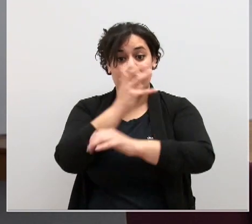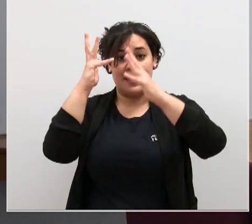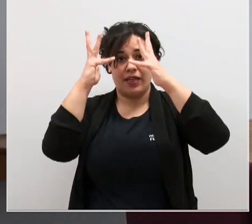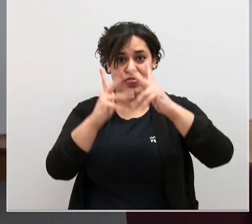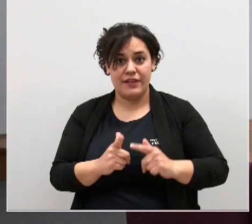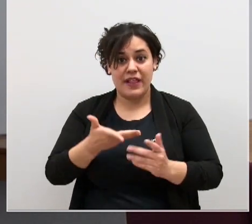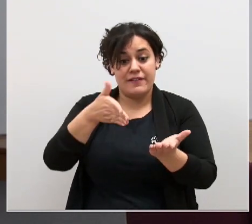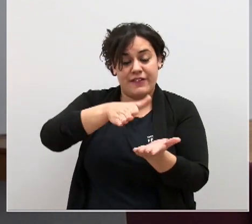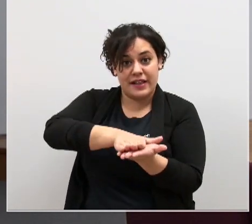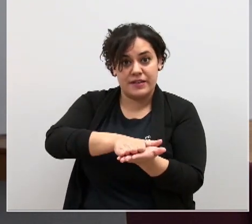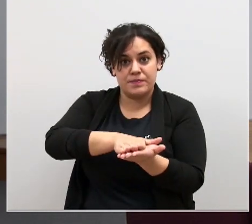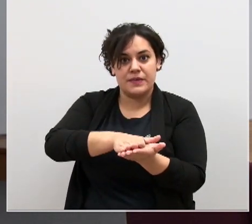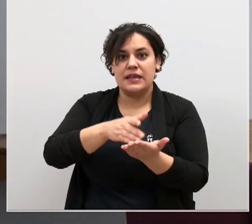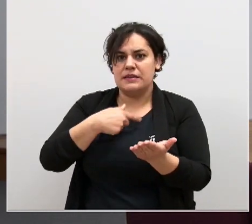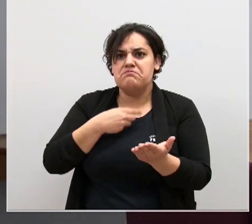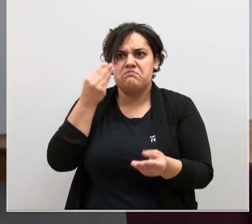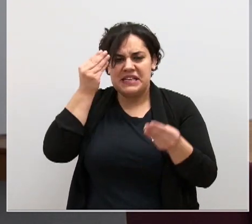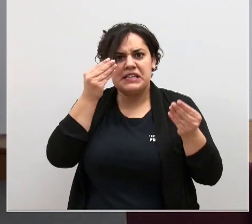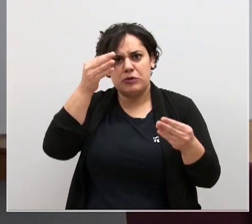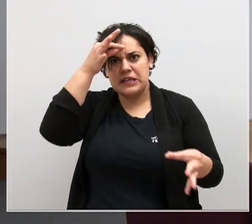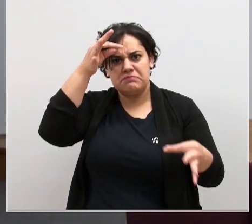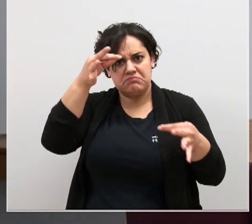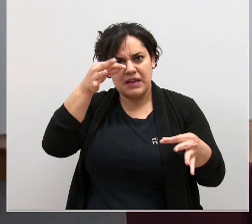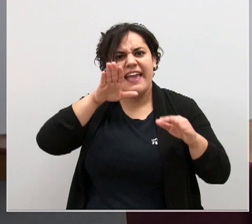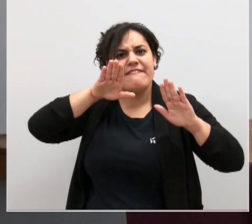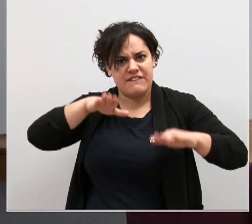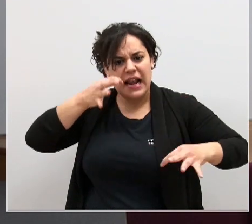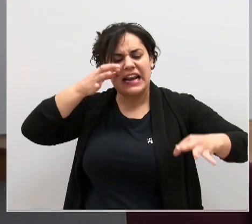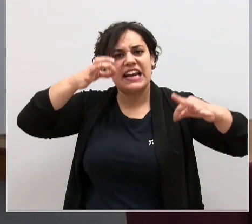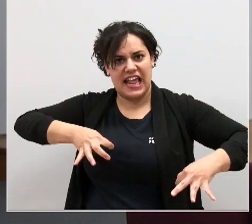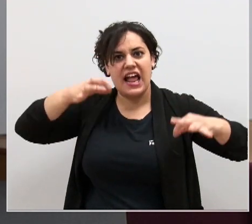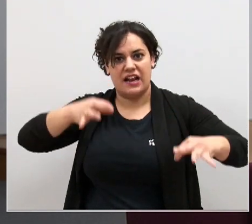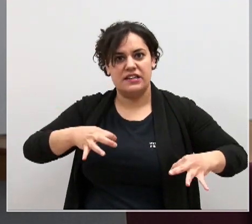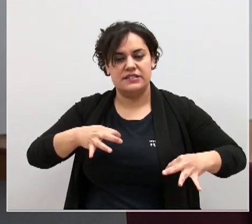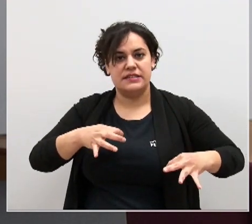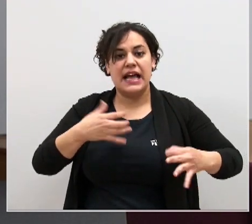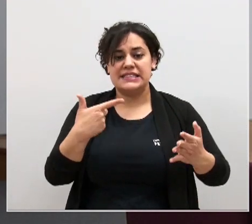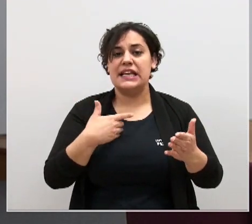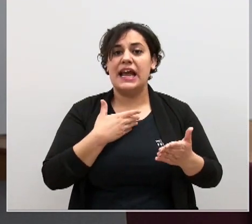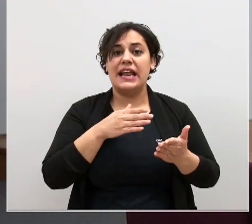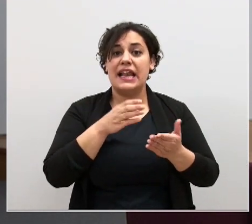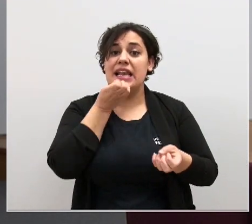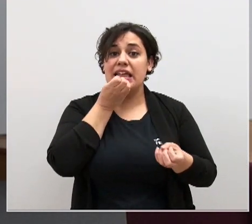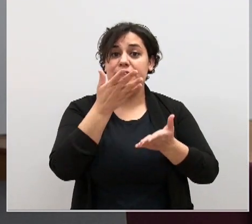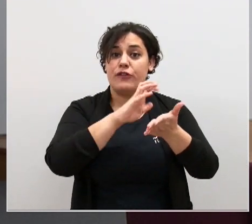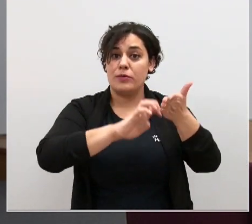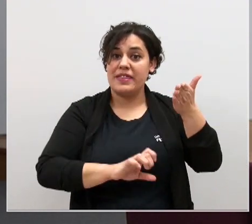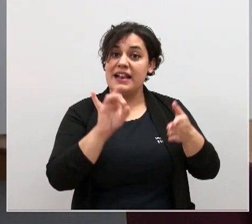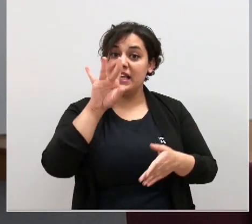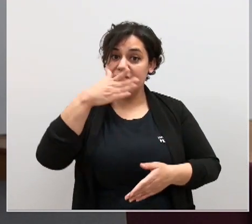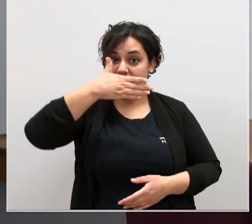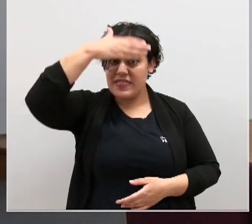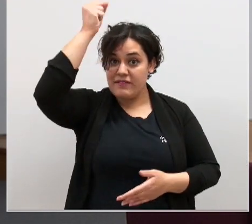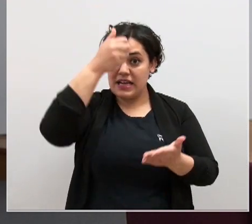COVID-19 creemos que es riguroso y fiel a la realidad, como así constaba en el informe de situación del 15 de abril